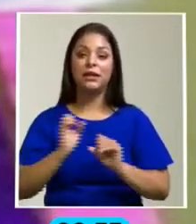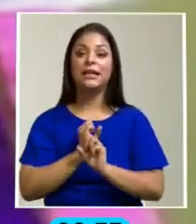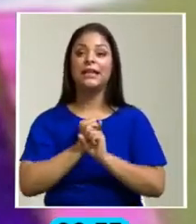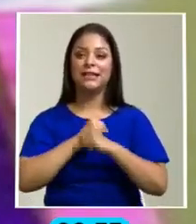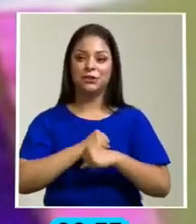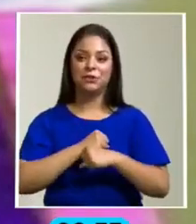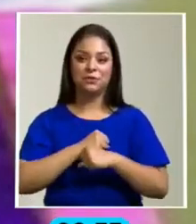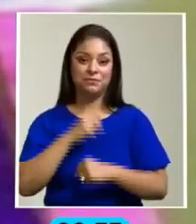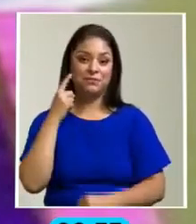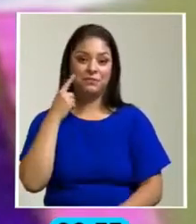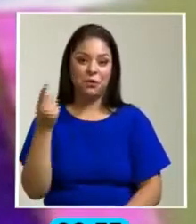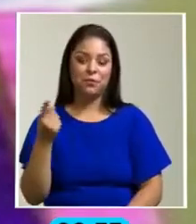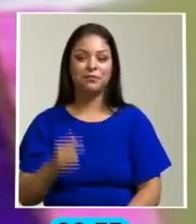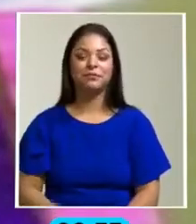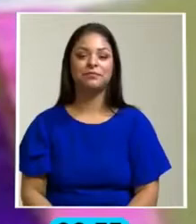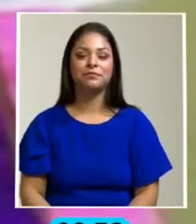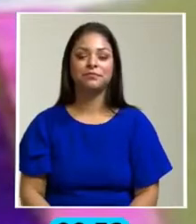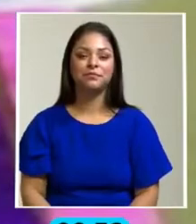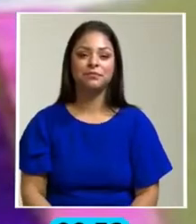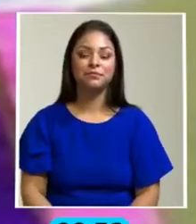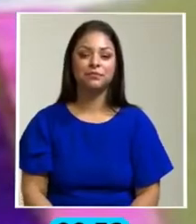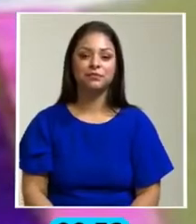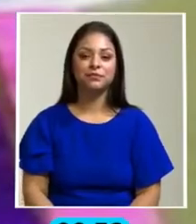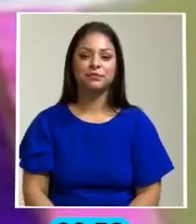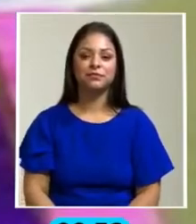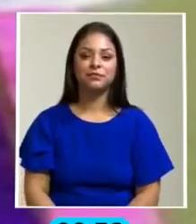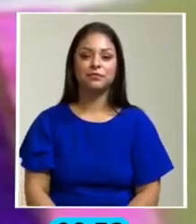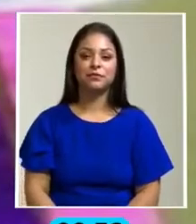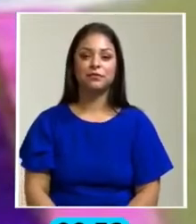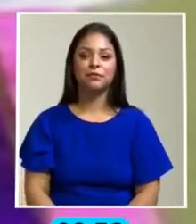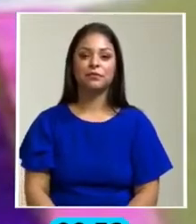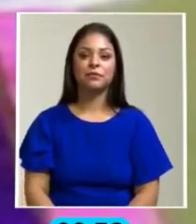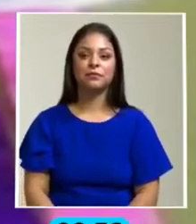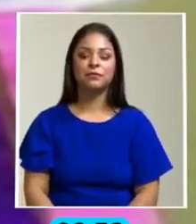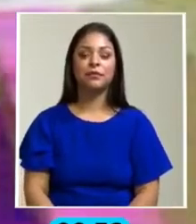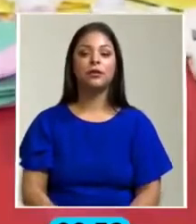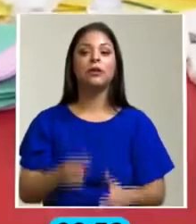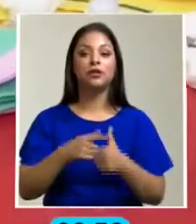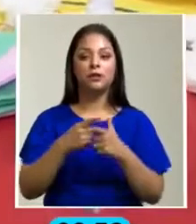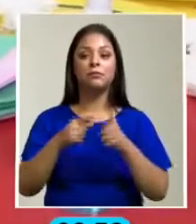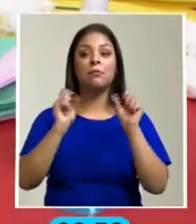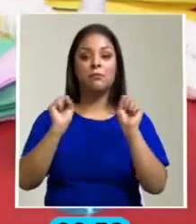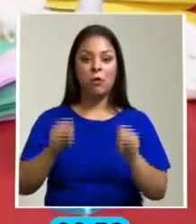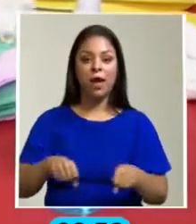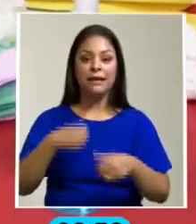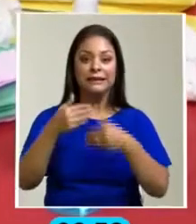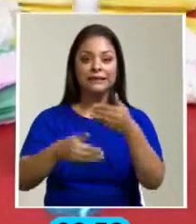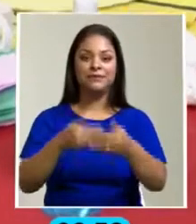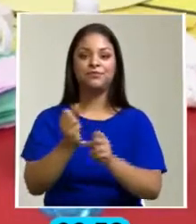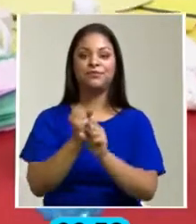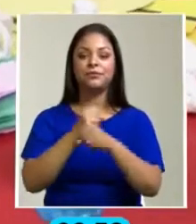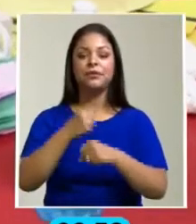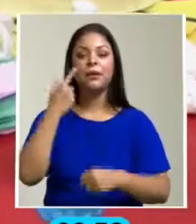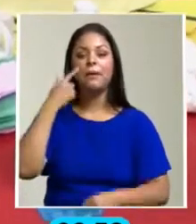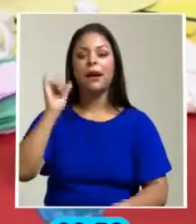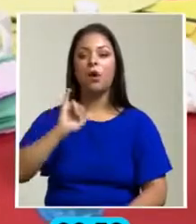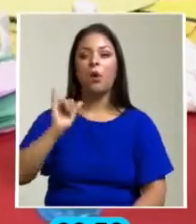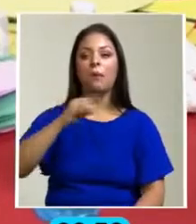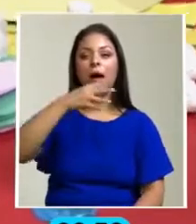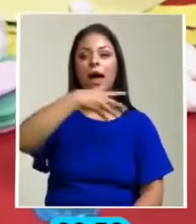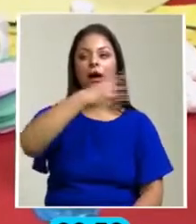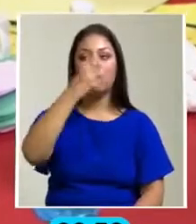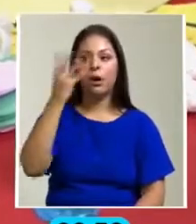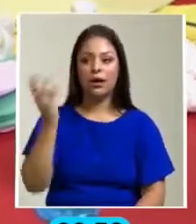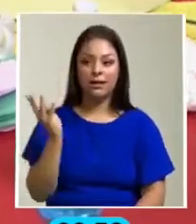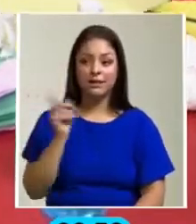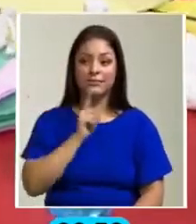Bien, y vamos a usar. ¡Qué bien! Entonces podemos irlo confeccionando. Muy bien. Parece como un arco iris, ¿verdad? Muy